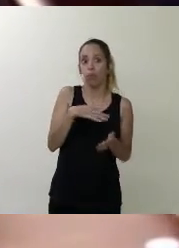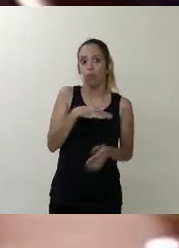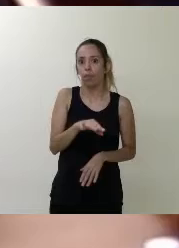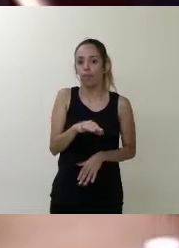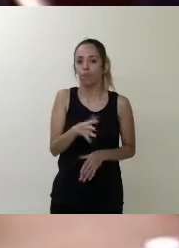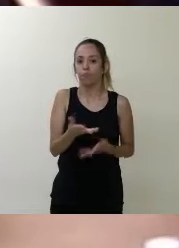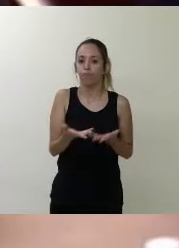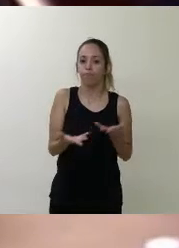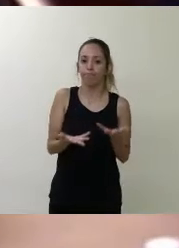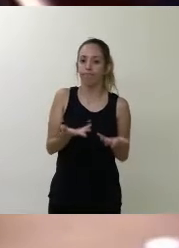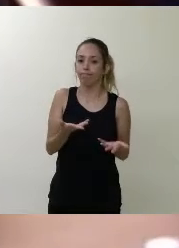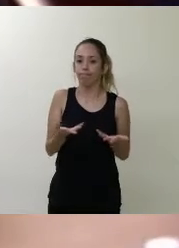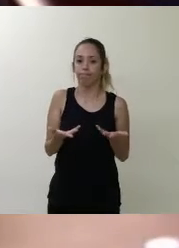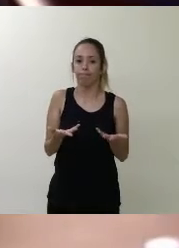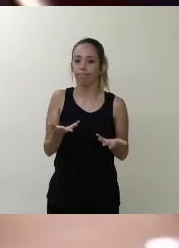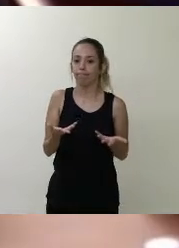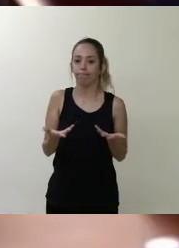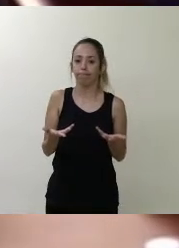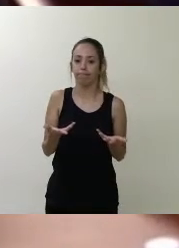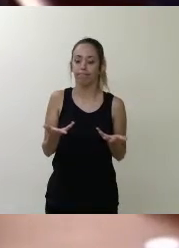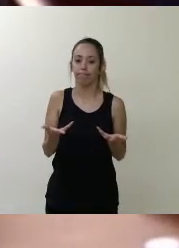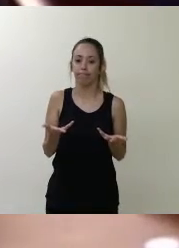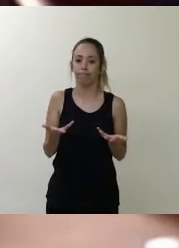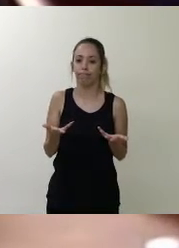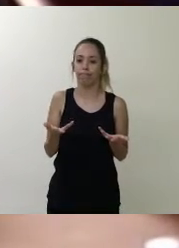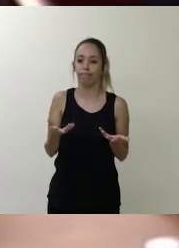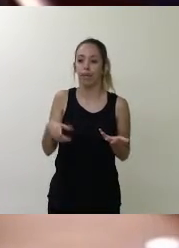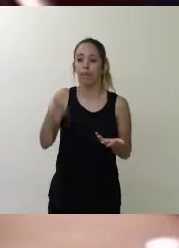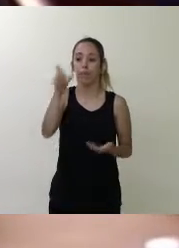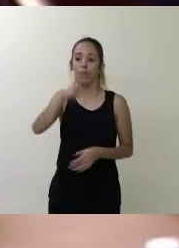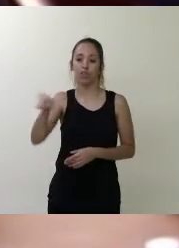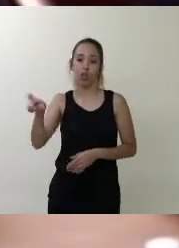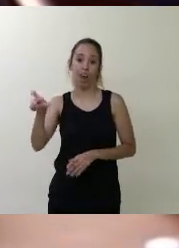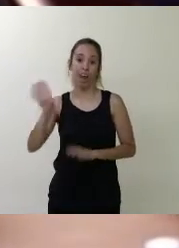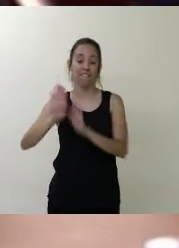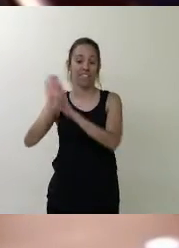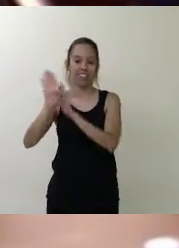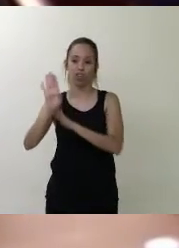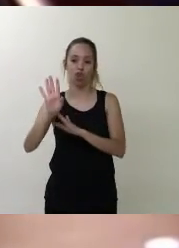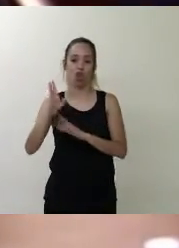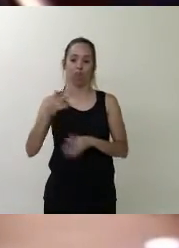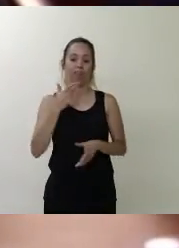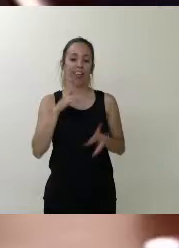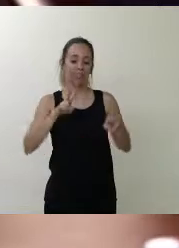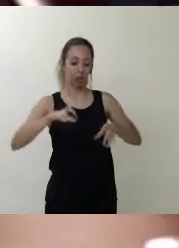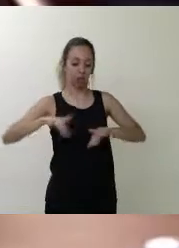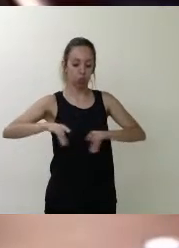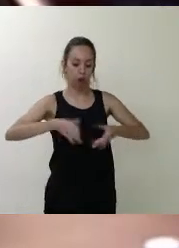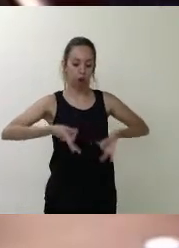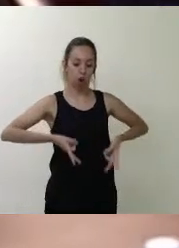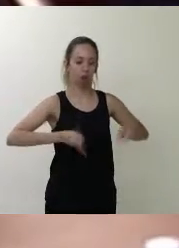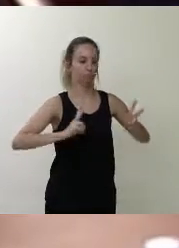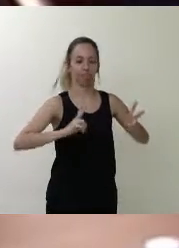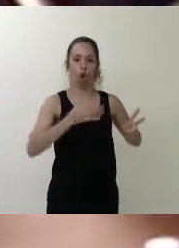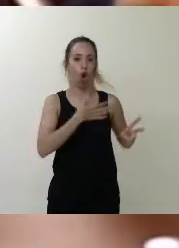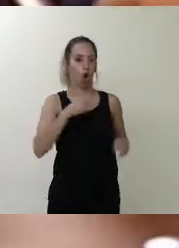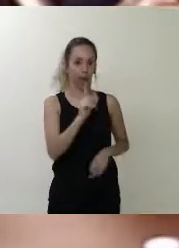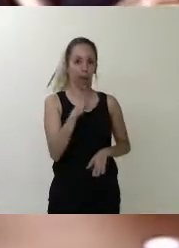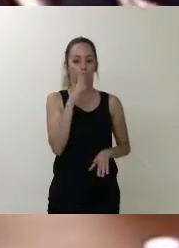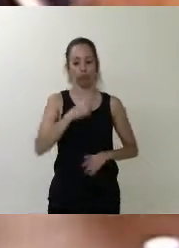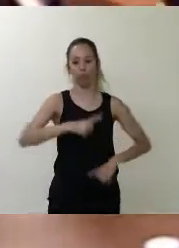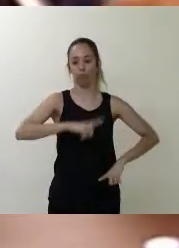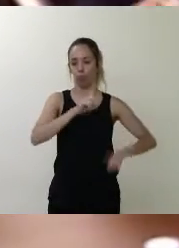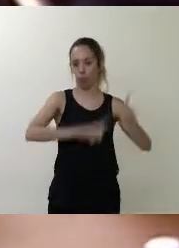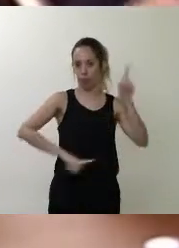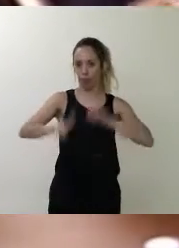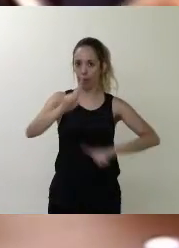no están, bueno, no quieren ceder el suelo. Por lo tanto, ahora estamos procediendo a dividir ese proyecto en dos, de manera que la